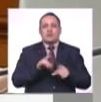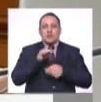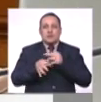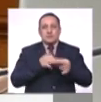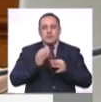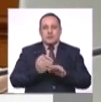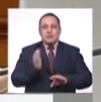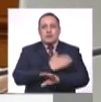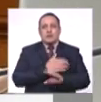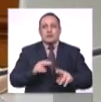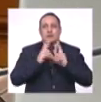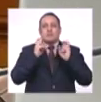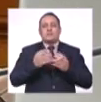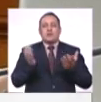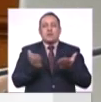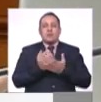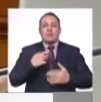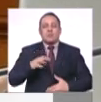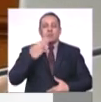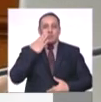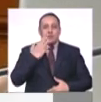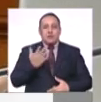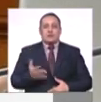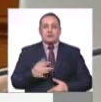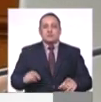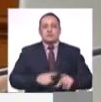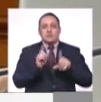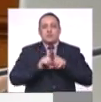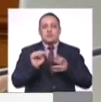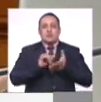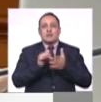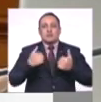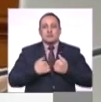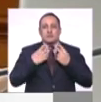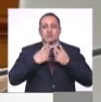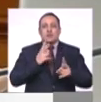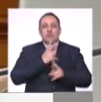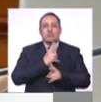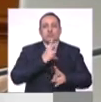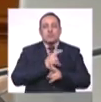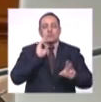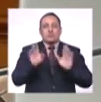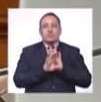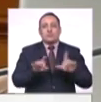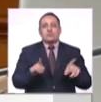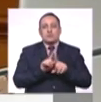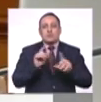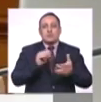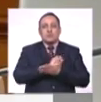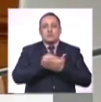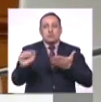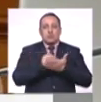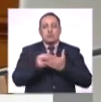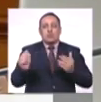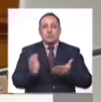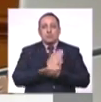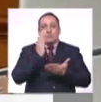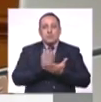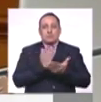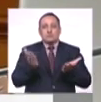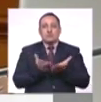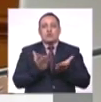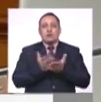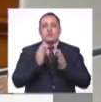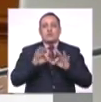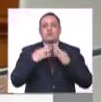la temática de la escuela para padres abarcará la prevención y erradicación de violencia escolar y